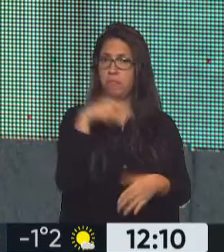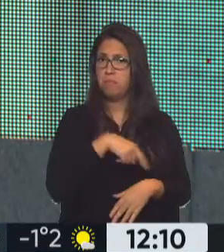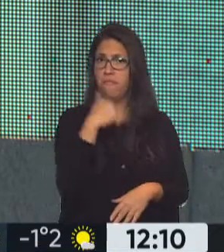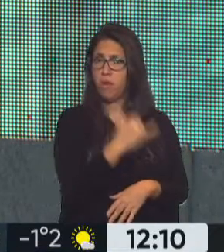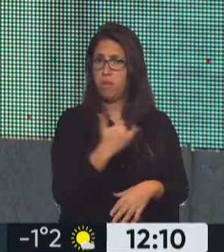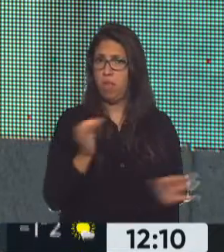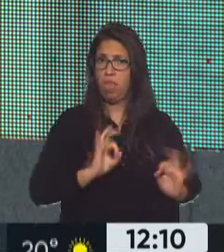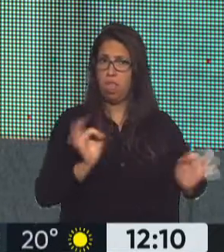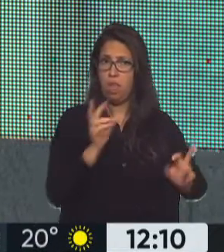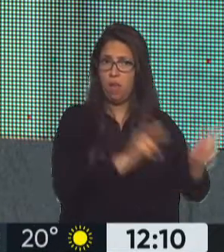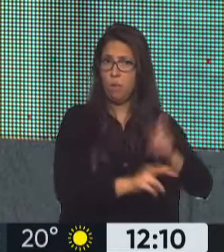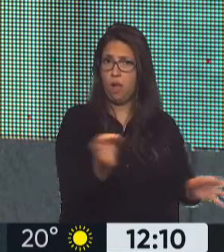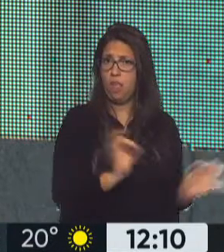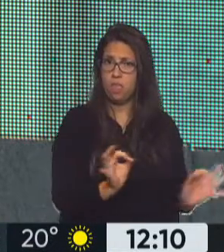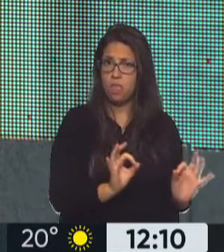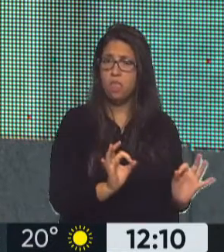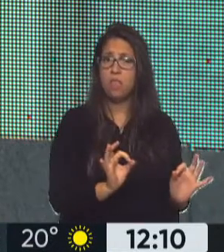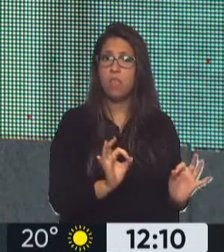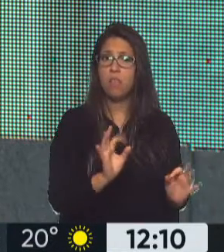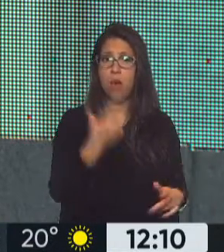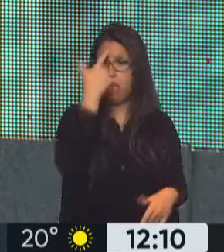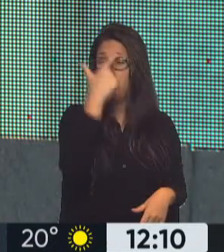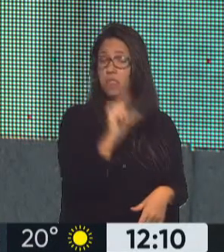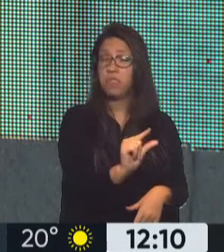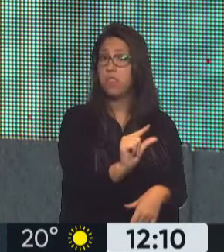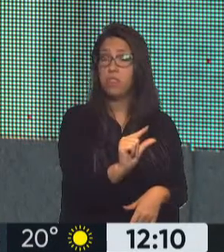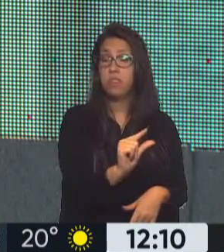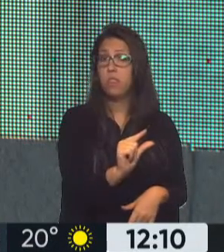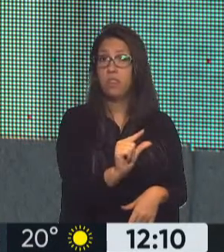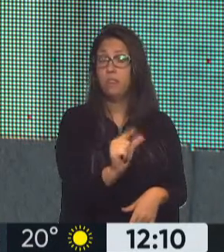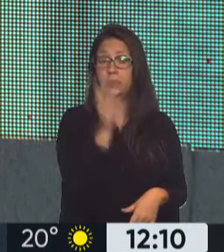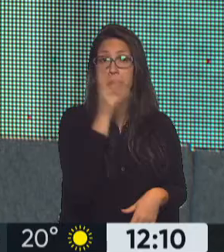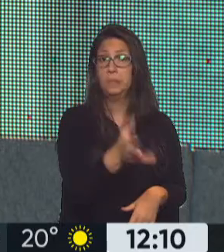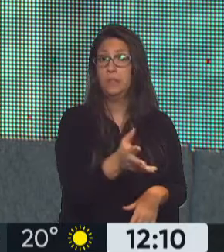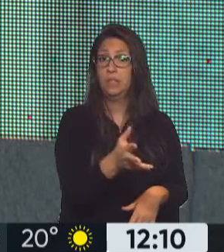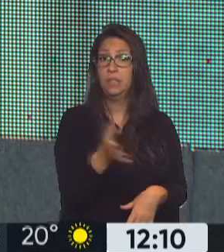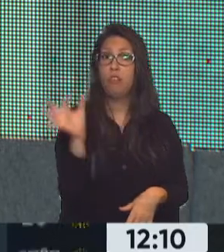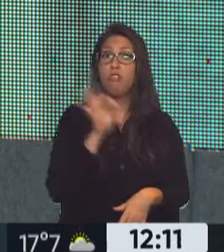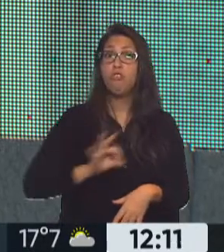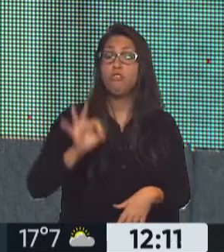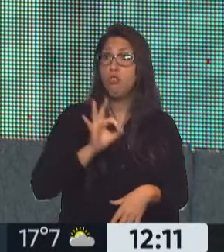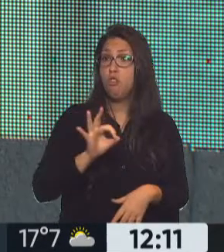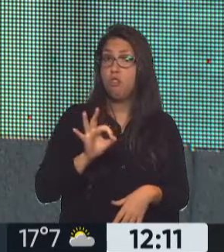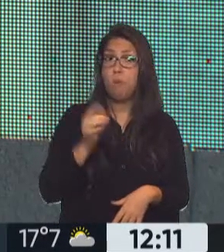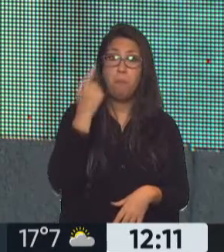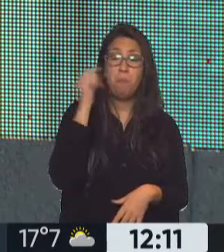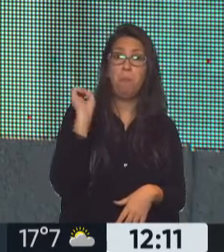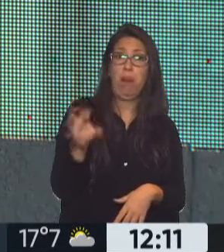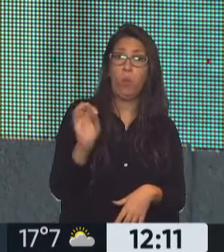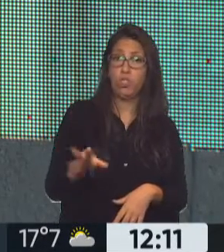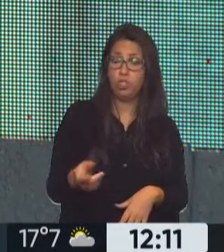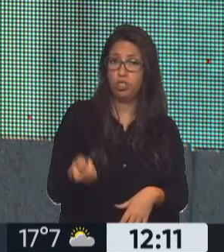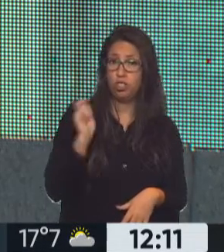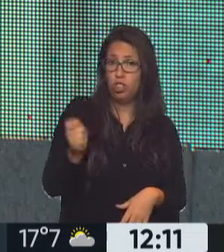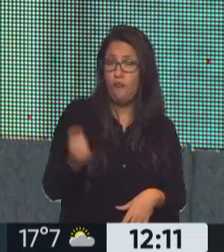información porque no la buscó, es de una ignorancia superlativa, o por el contrario tiene un prejuicio porque ella